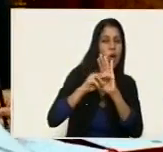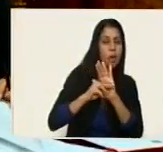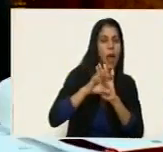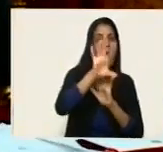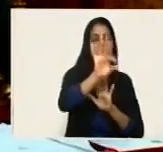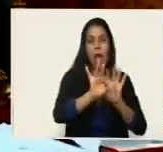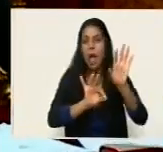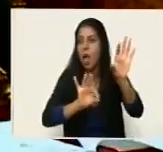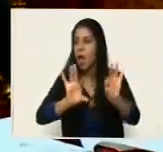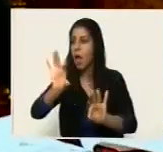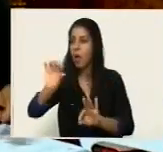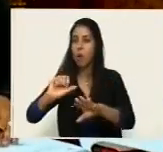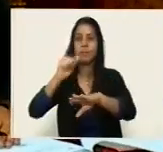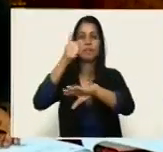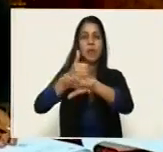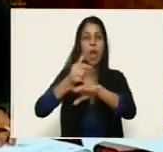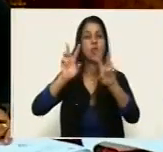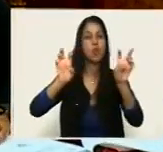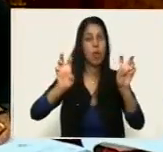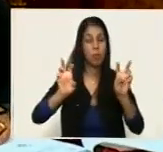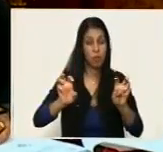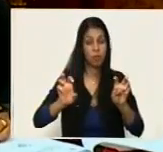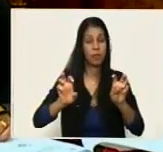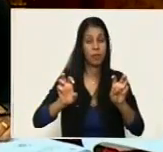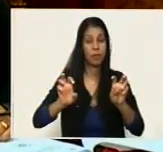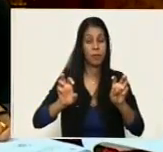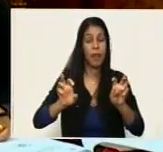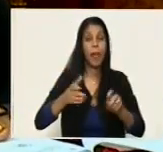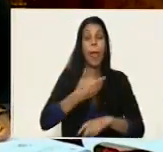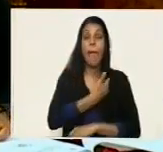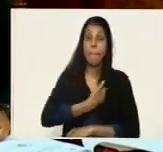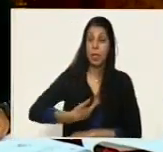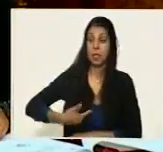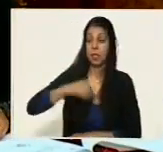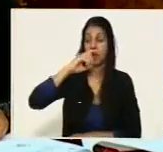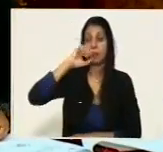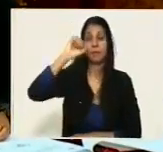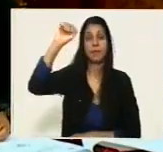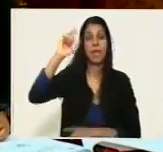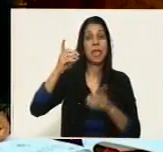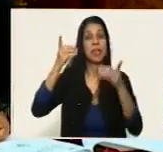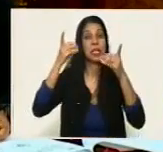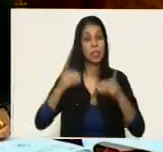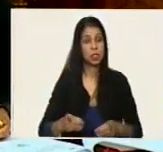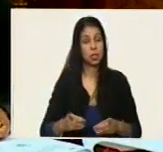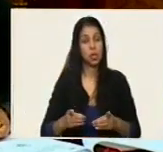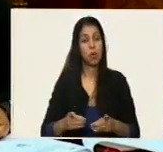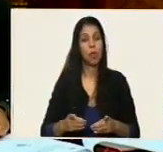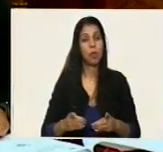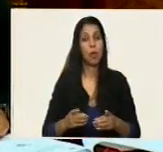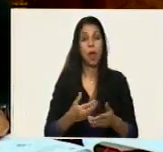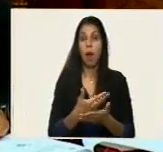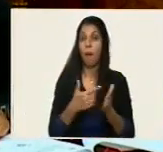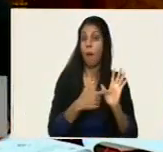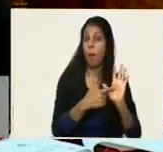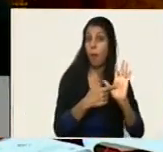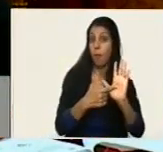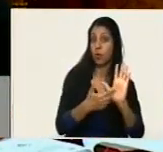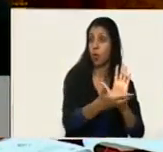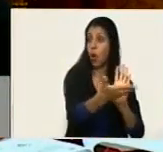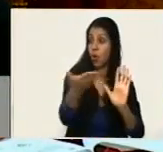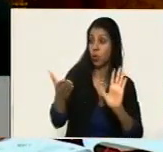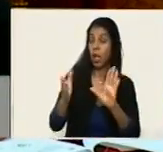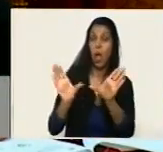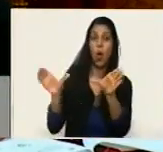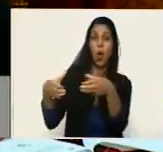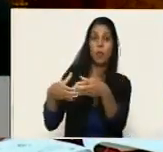mencionado directorio. Por parte del Ejecutivo Nacional, designo ante este Comité de Evaluación y